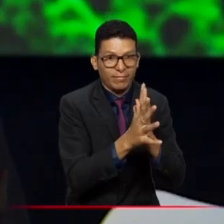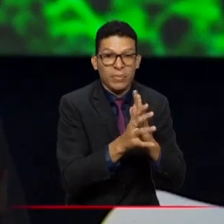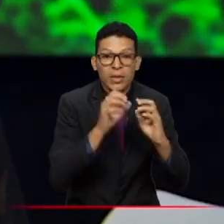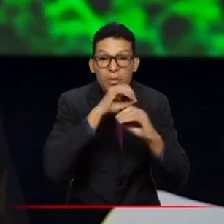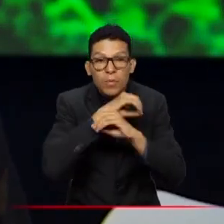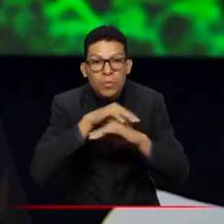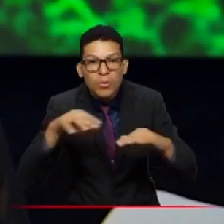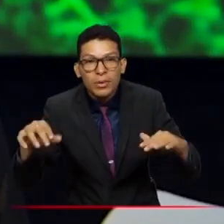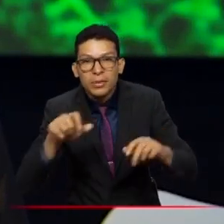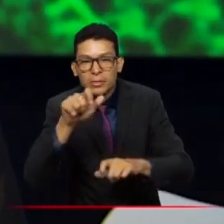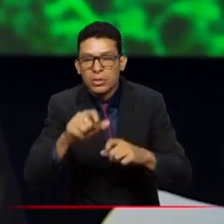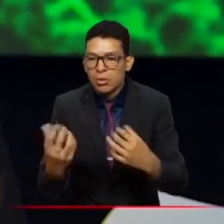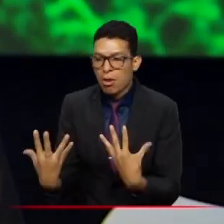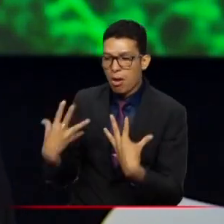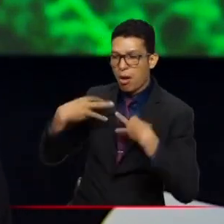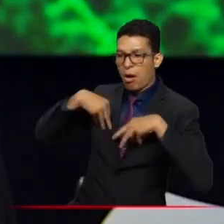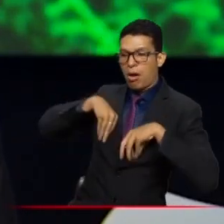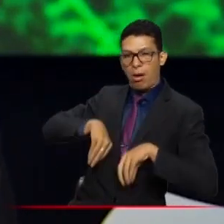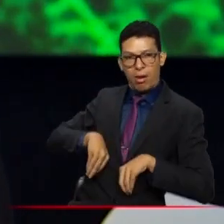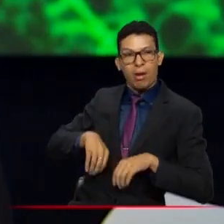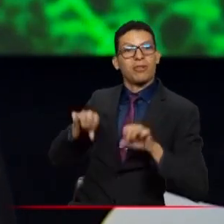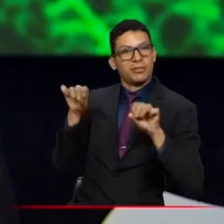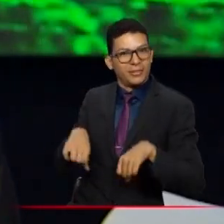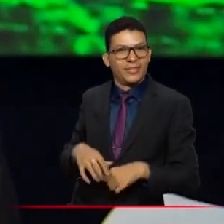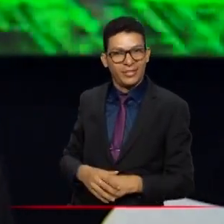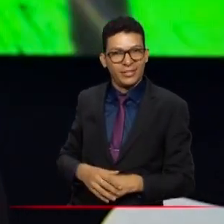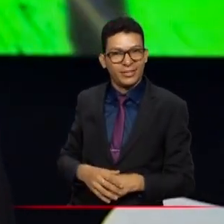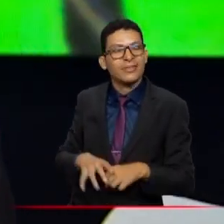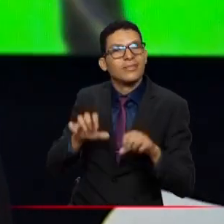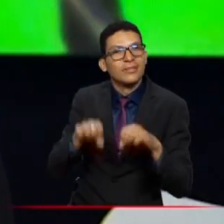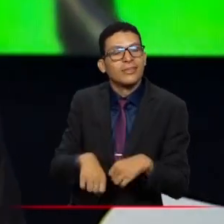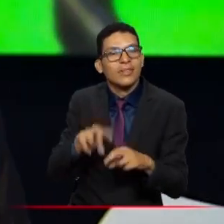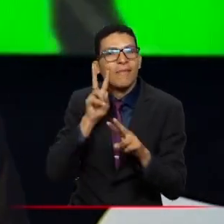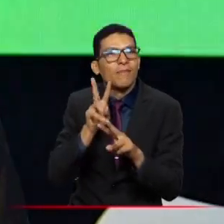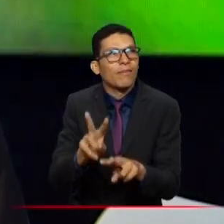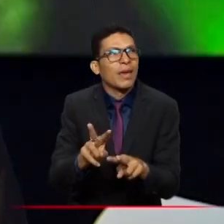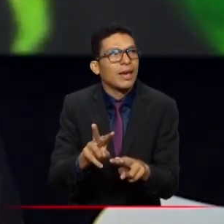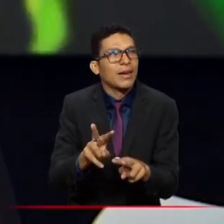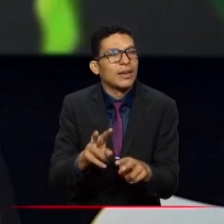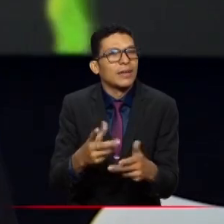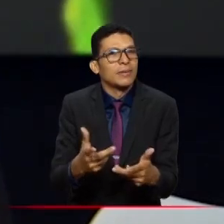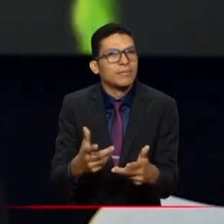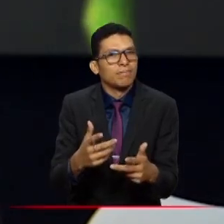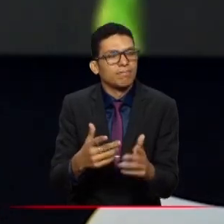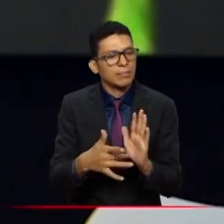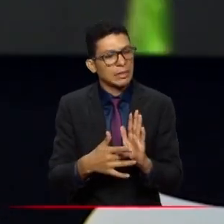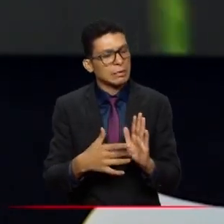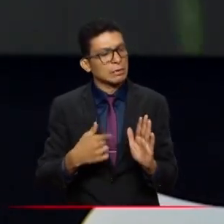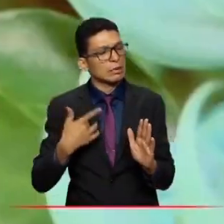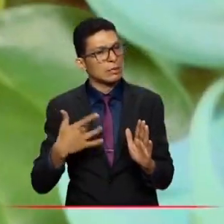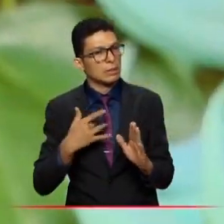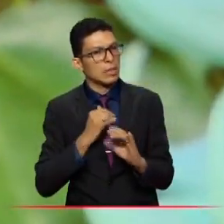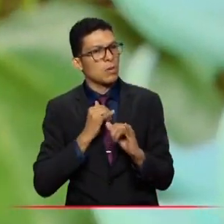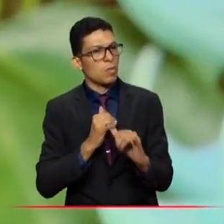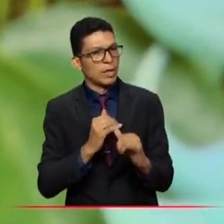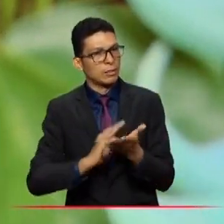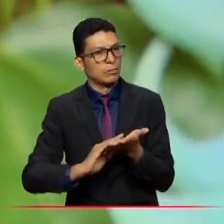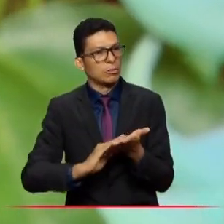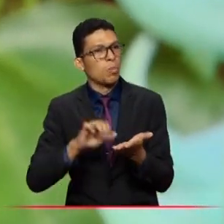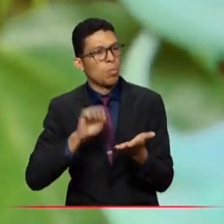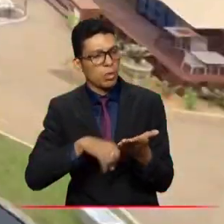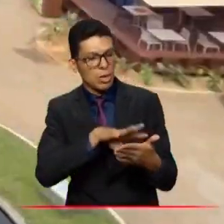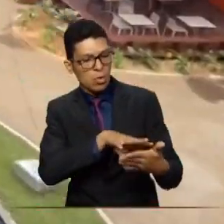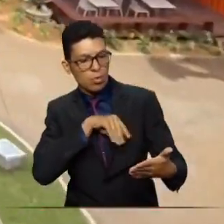pueda interiorizar, frente a un público que se pueda ver reflejado dentro de esas soluciones y que